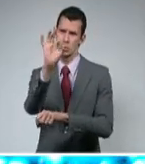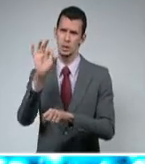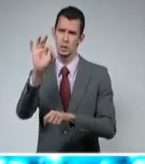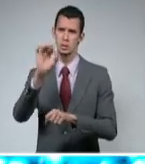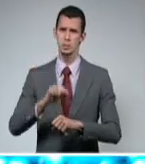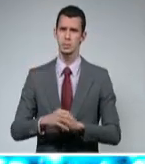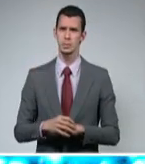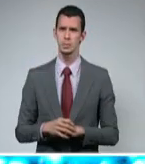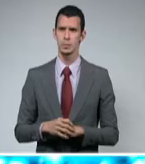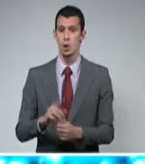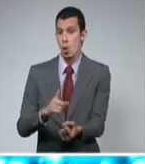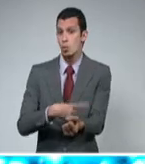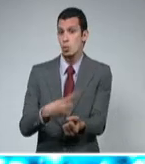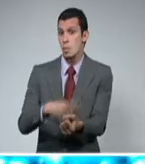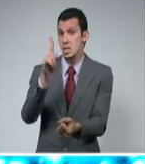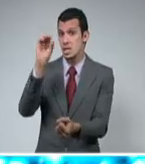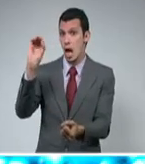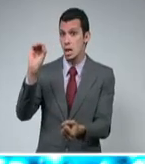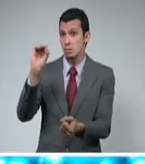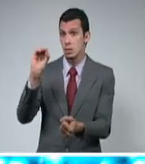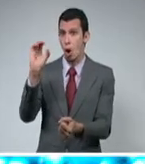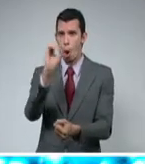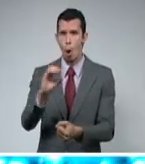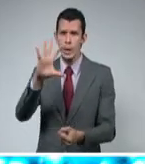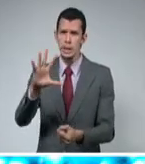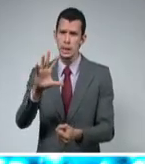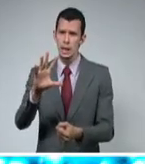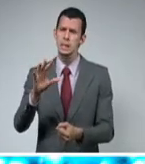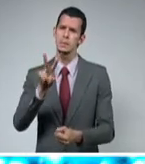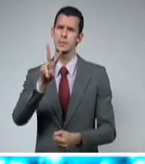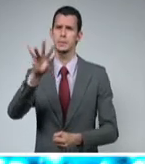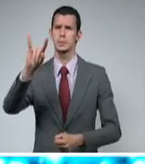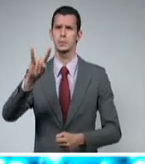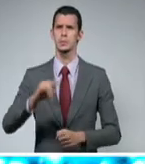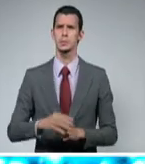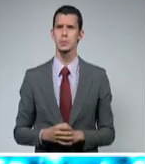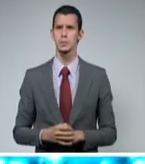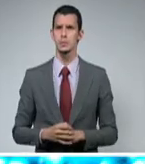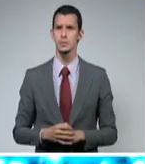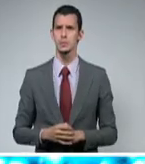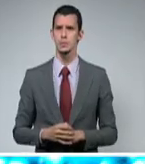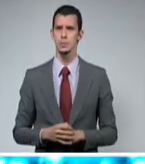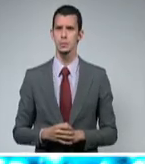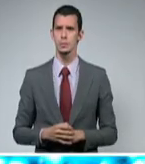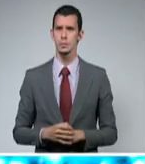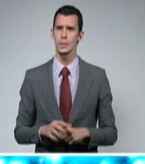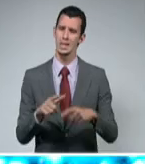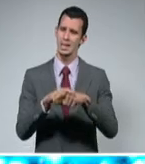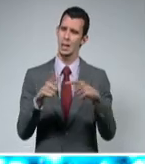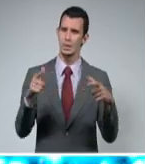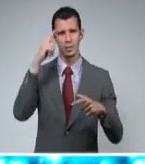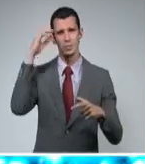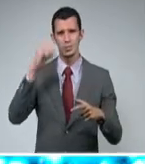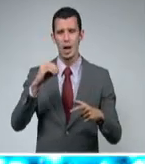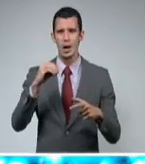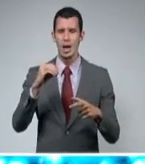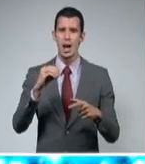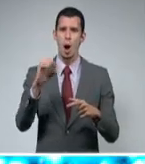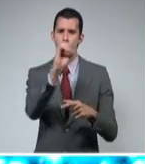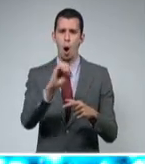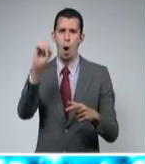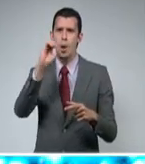dentro del rango normal. Le siguen los que presentaron déficit, con la mayor parte concentrada en Oriente, desde Amancio hasta Maicí. Además